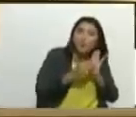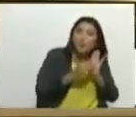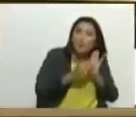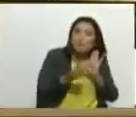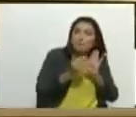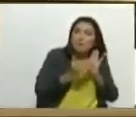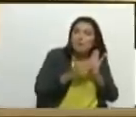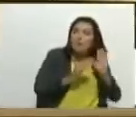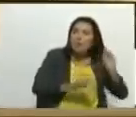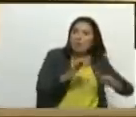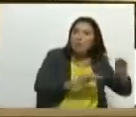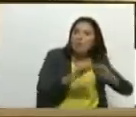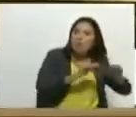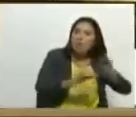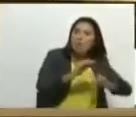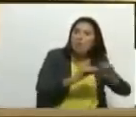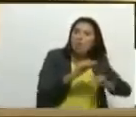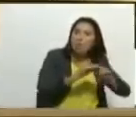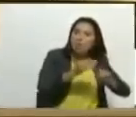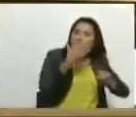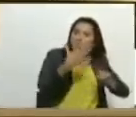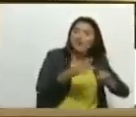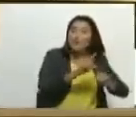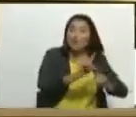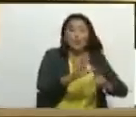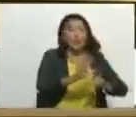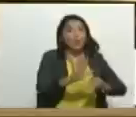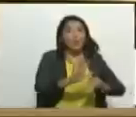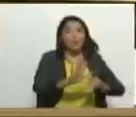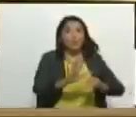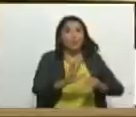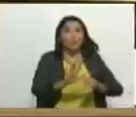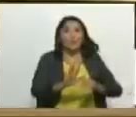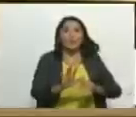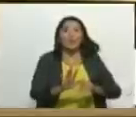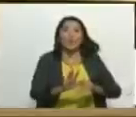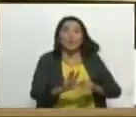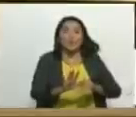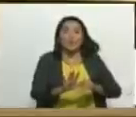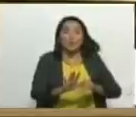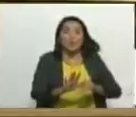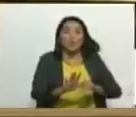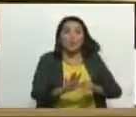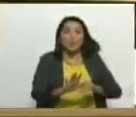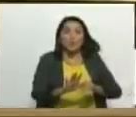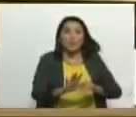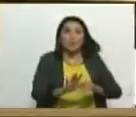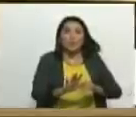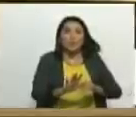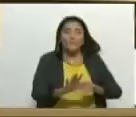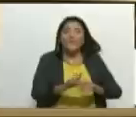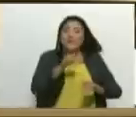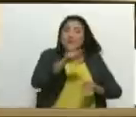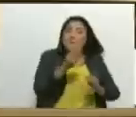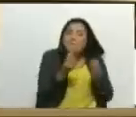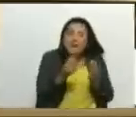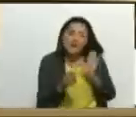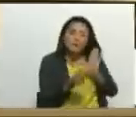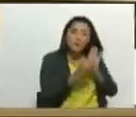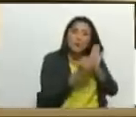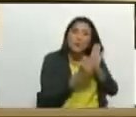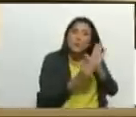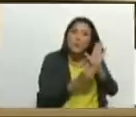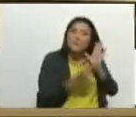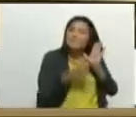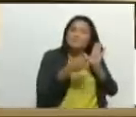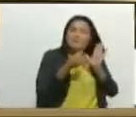rellenar una página o para levantar las manos después de que digamos qué bonito nos quedó el artículo. Están aquí